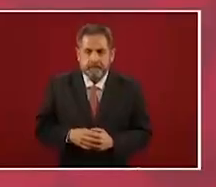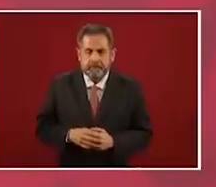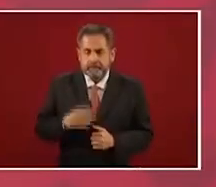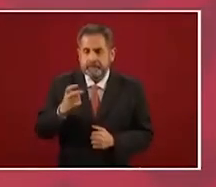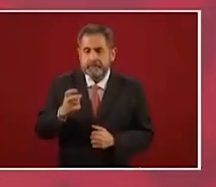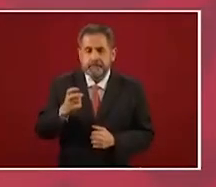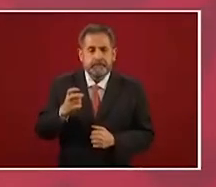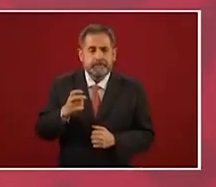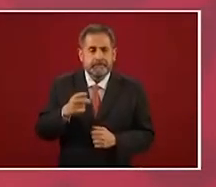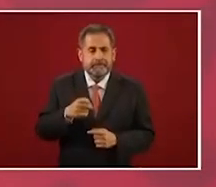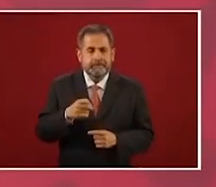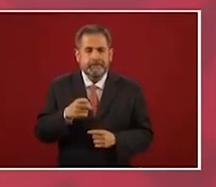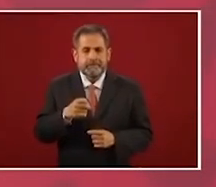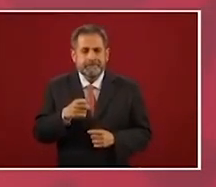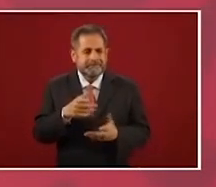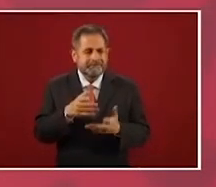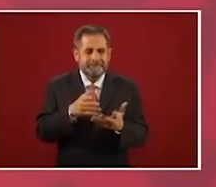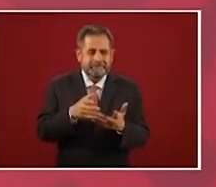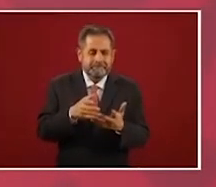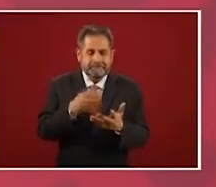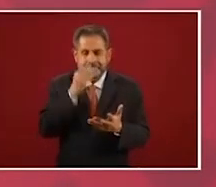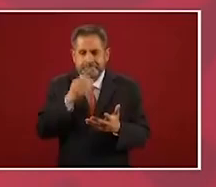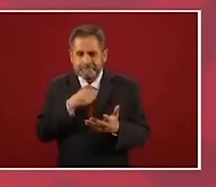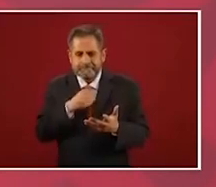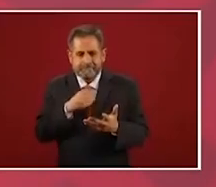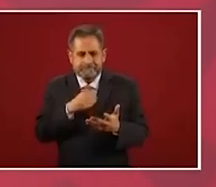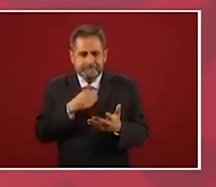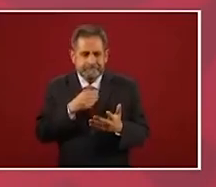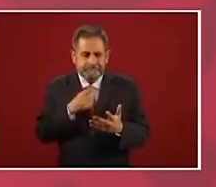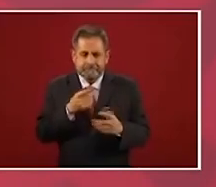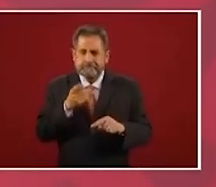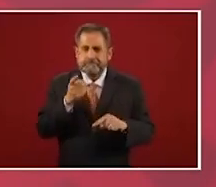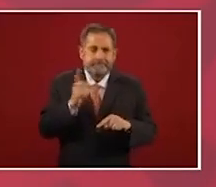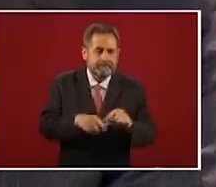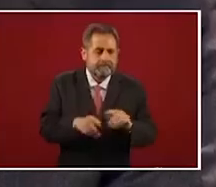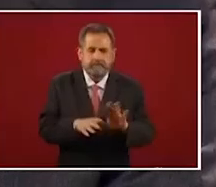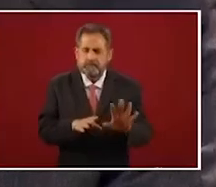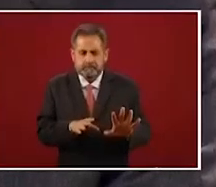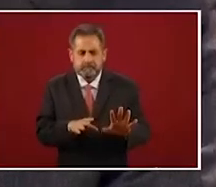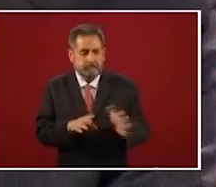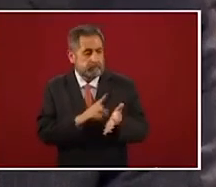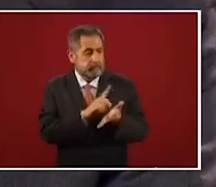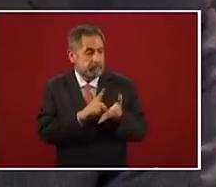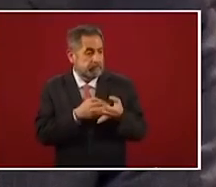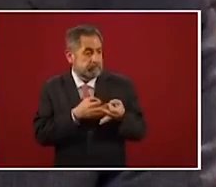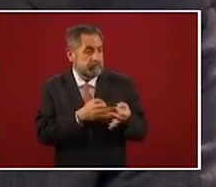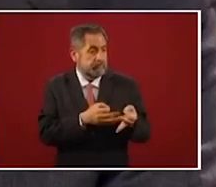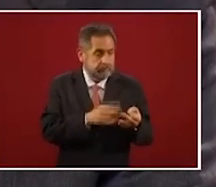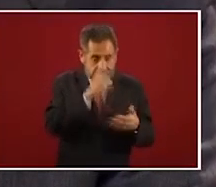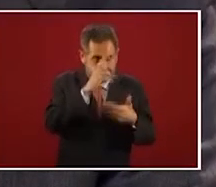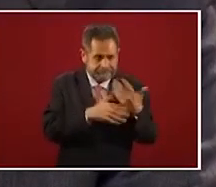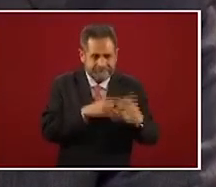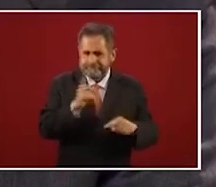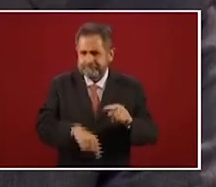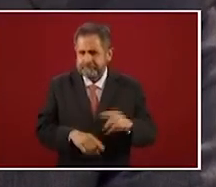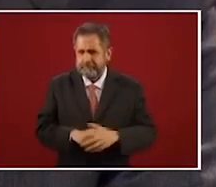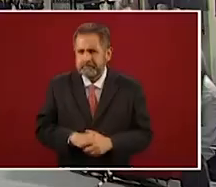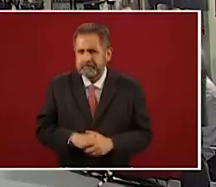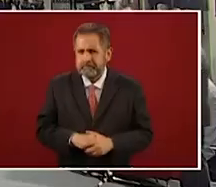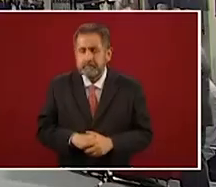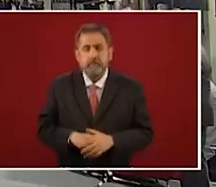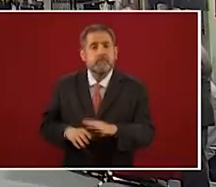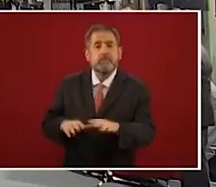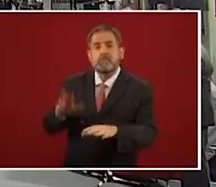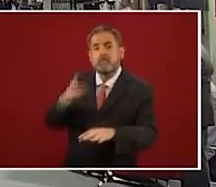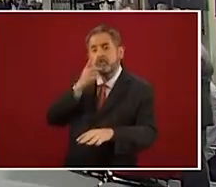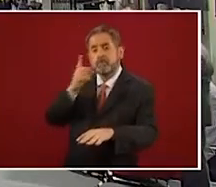esta opción, cancelar por completo la opción de la violencia. Incluso se menciona